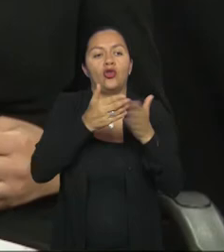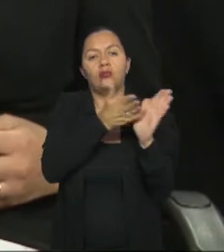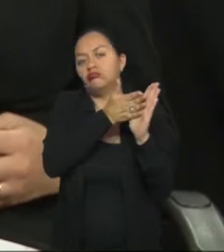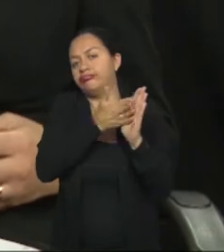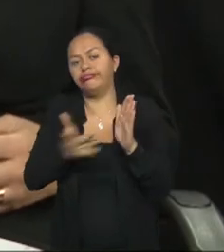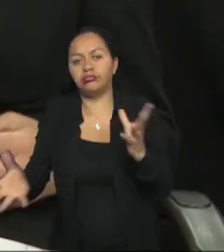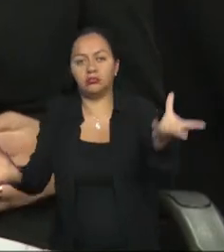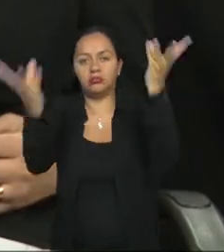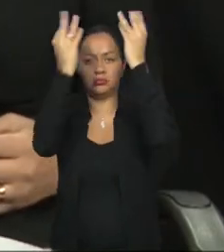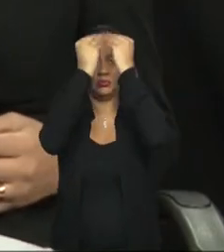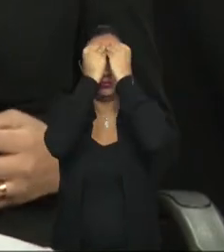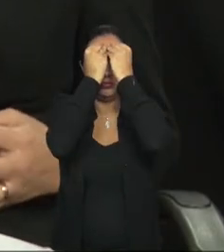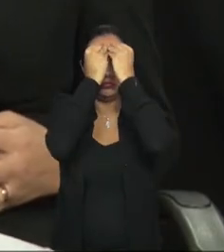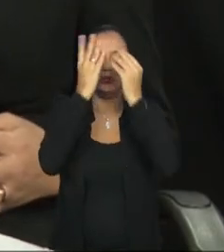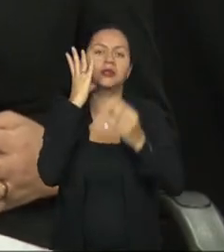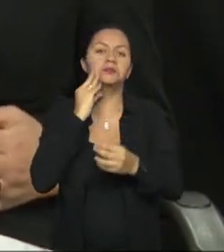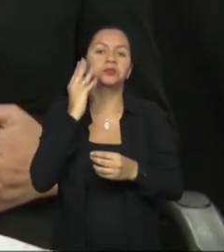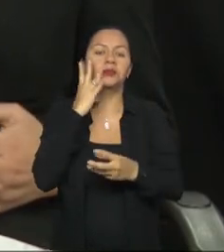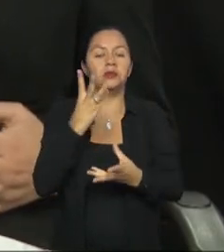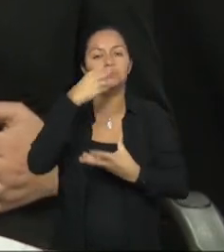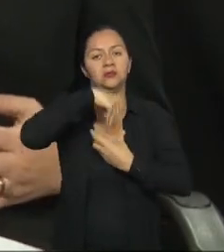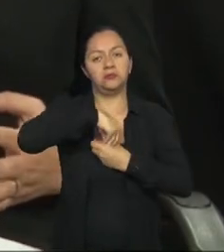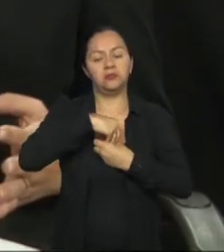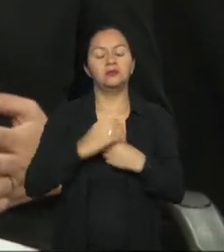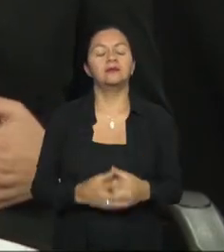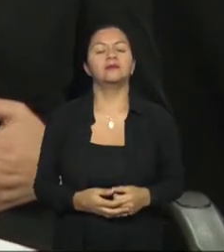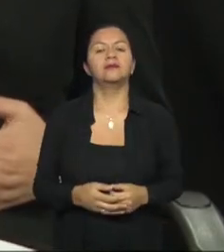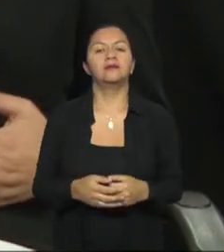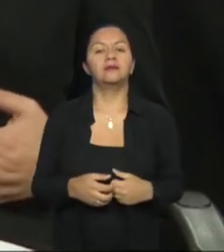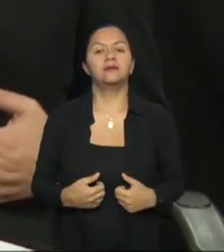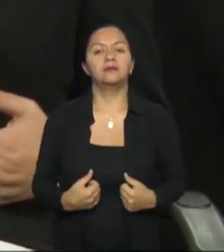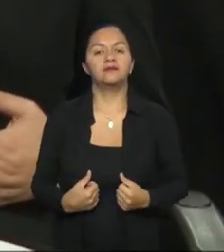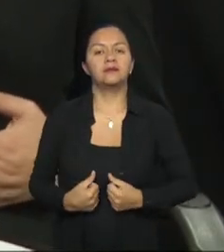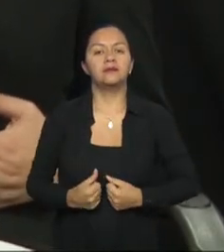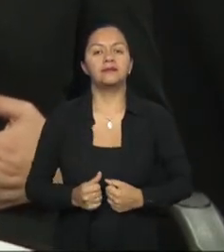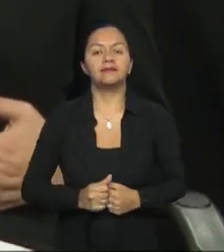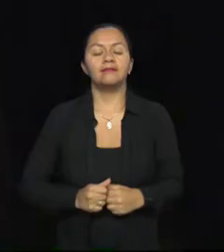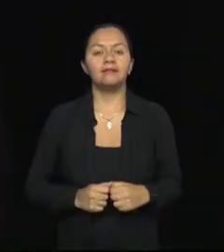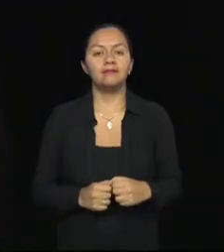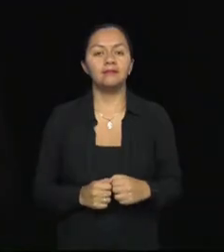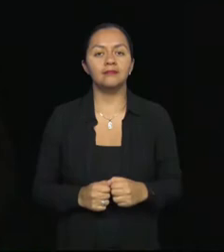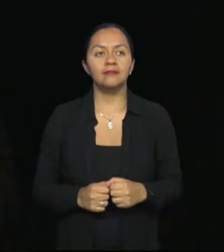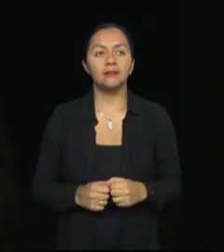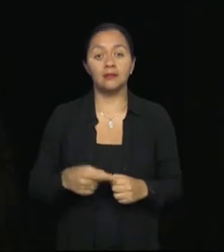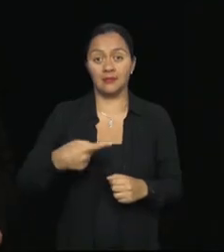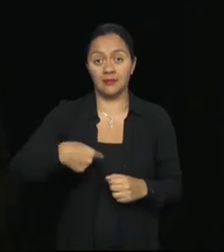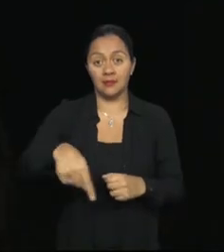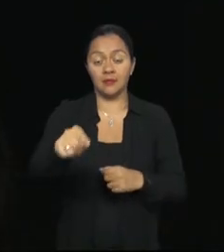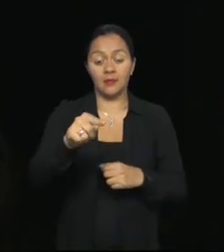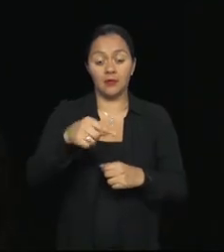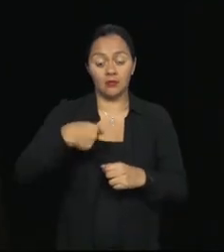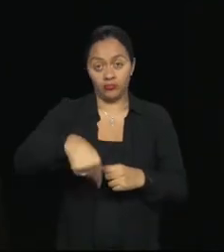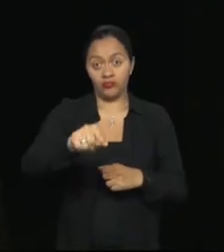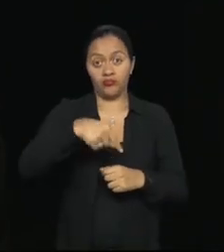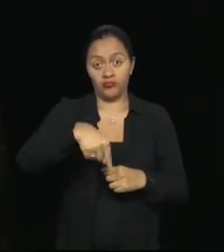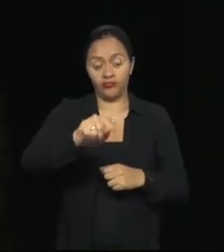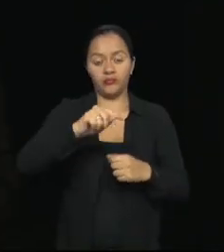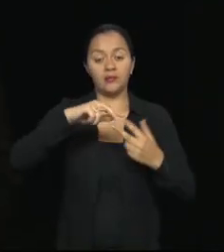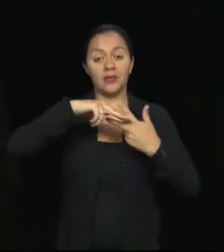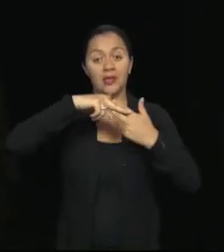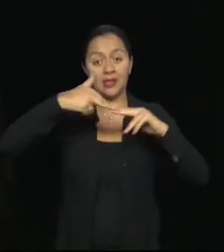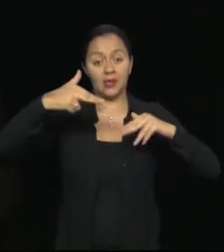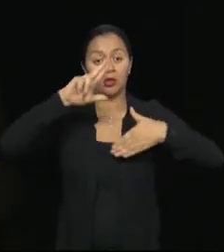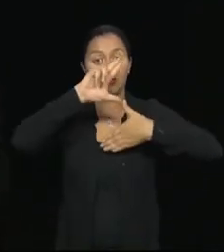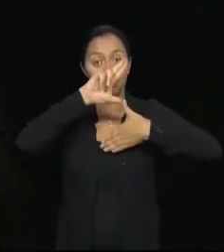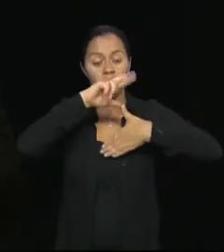rico conocimiento y experiencia que nos van a presentar ahí. Ustedes, para este contacto que tienen con la región, con